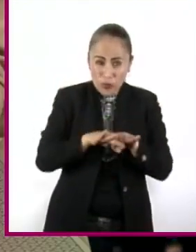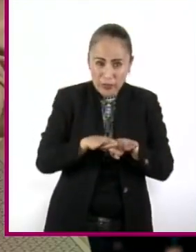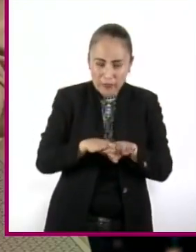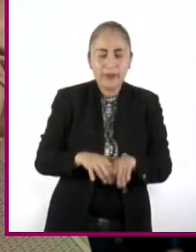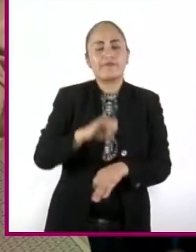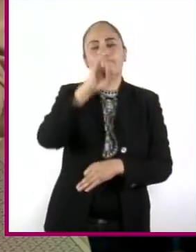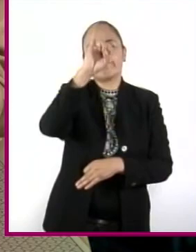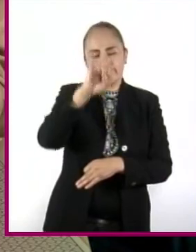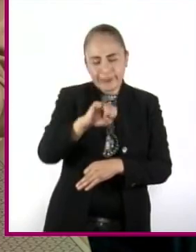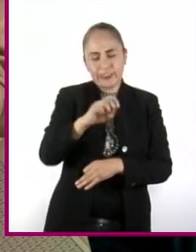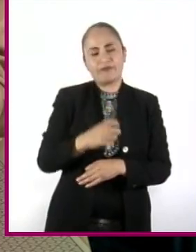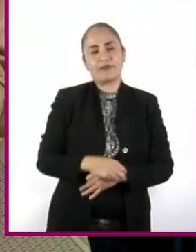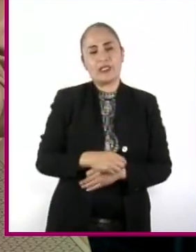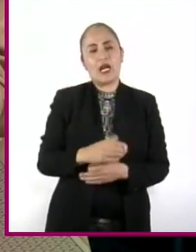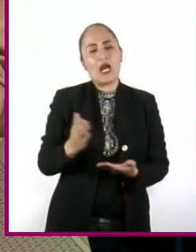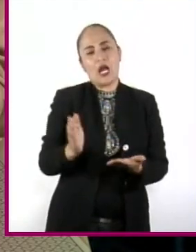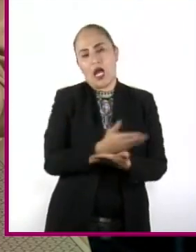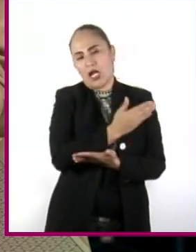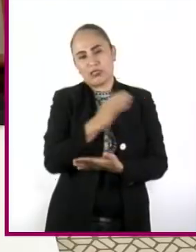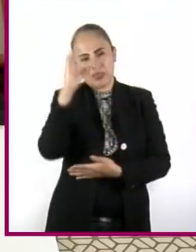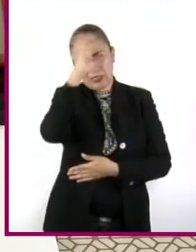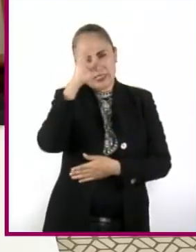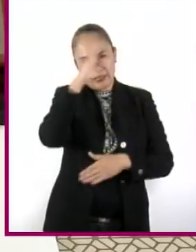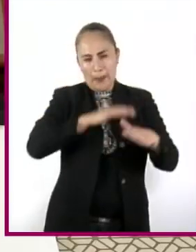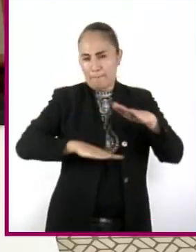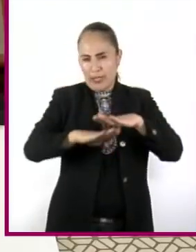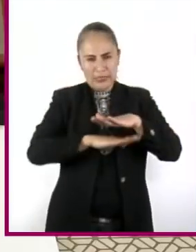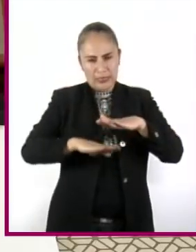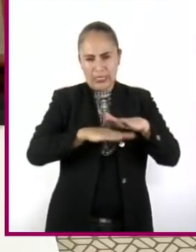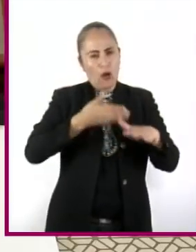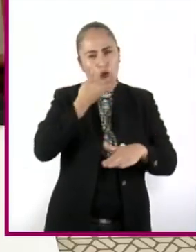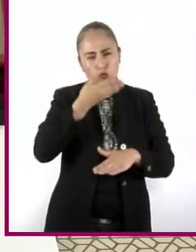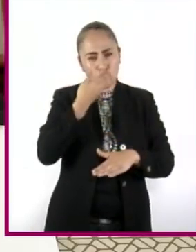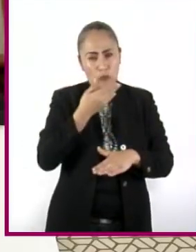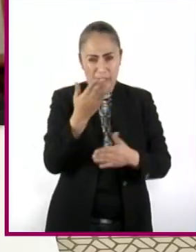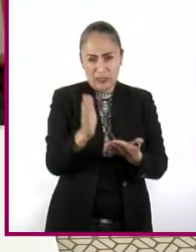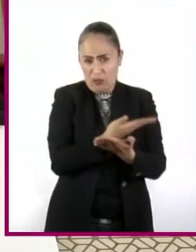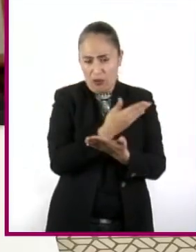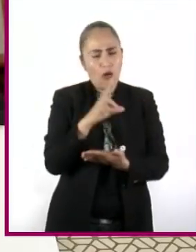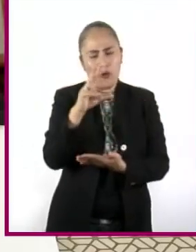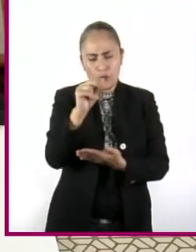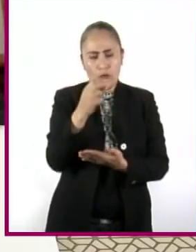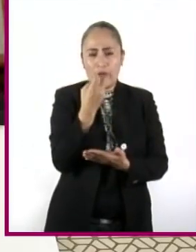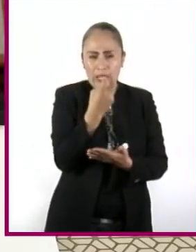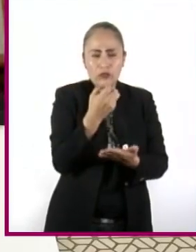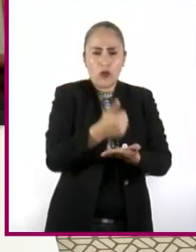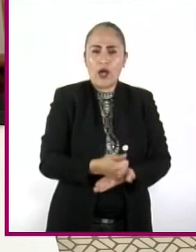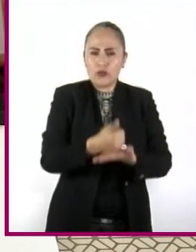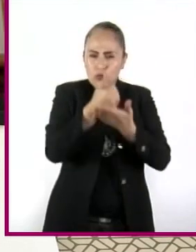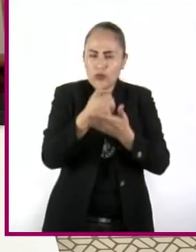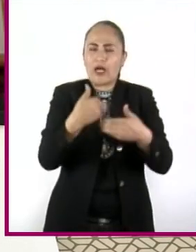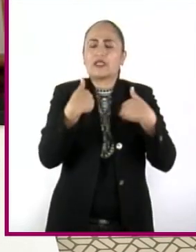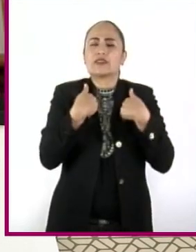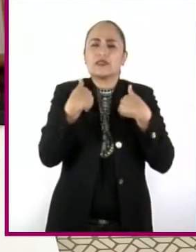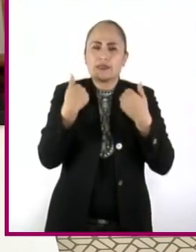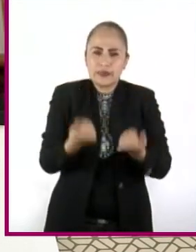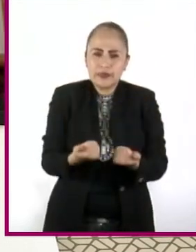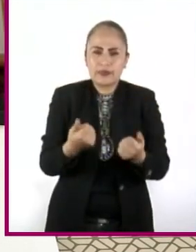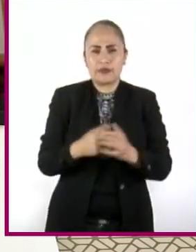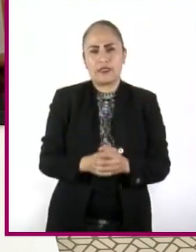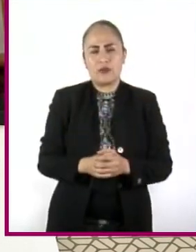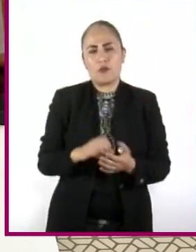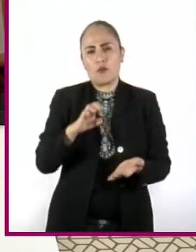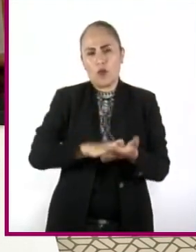la ciencia básica tradicional, que es la que nos ha dado una comprensión, por ejemplo, de cómo funcionan